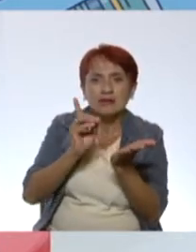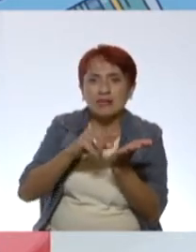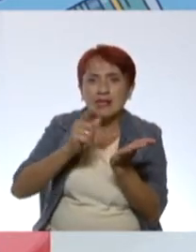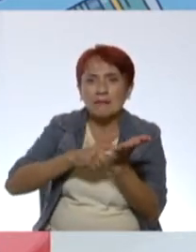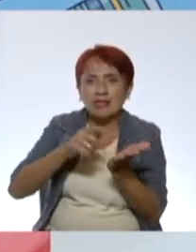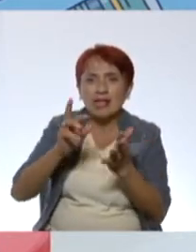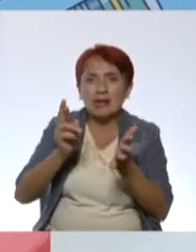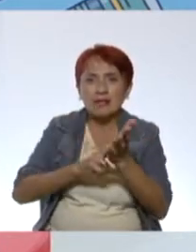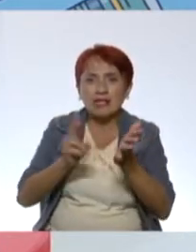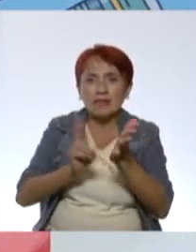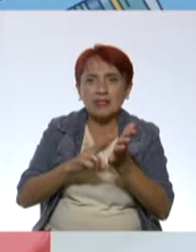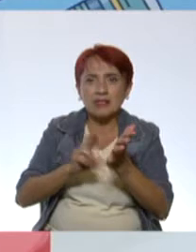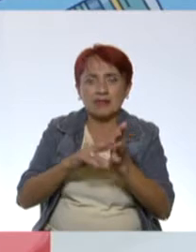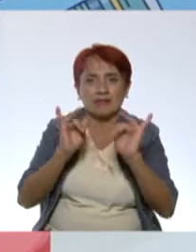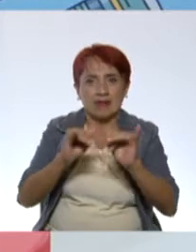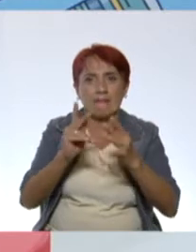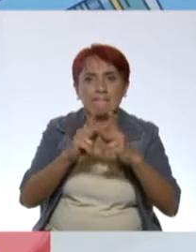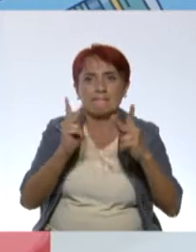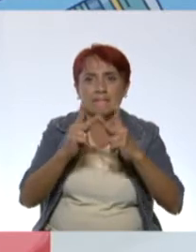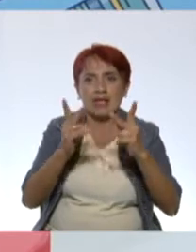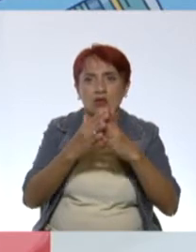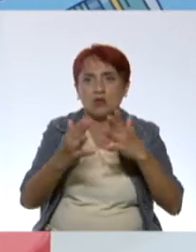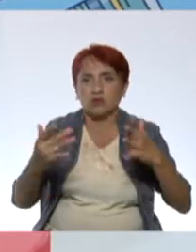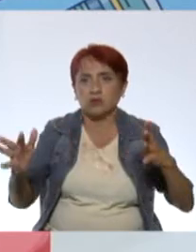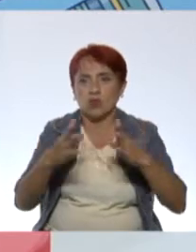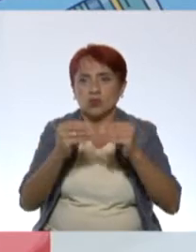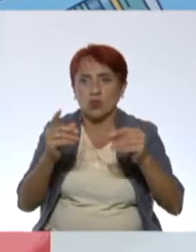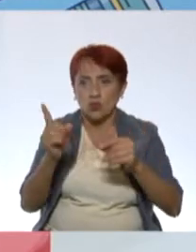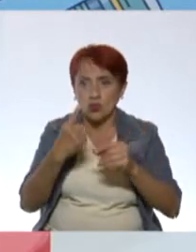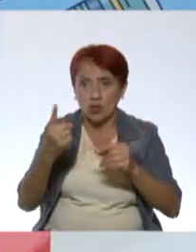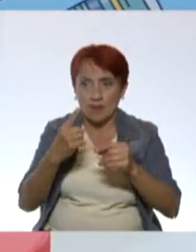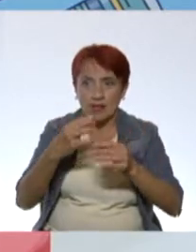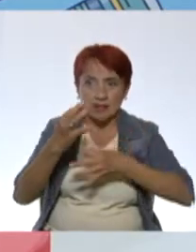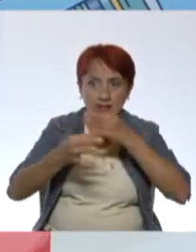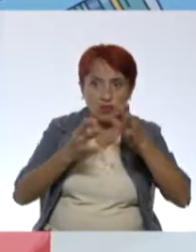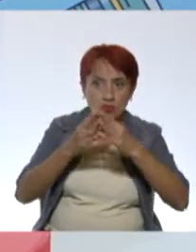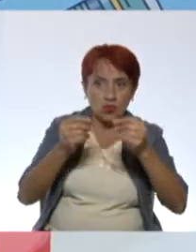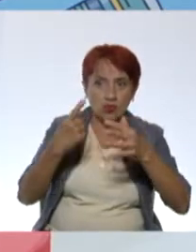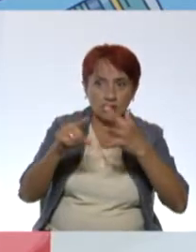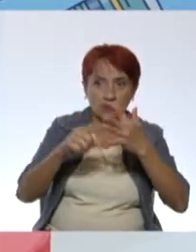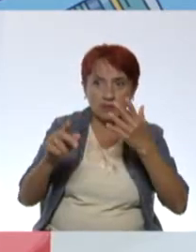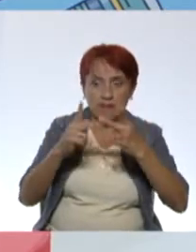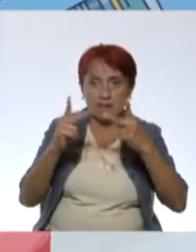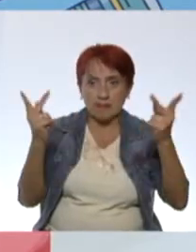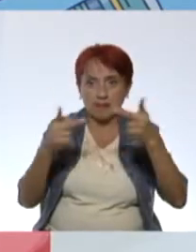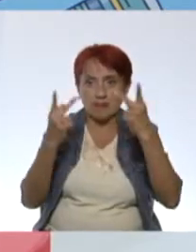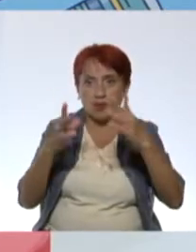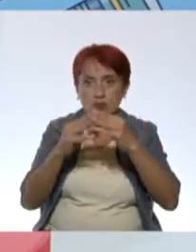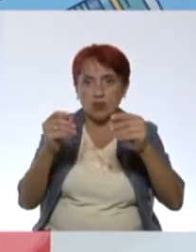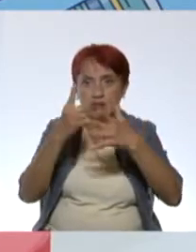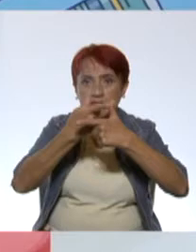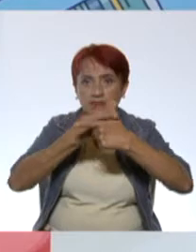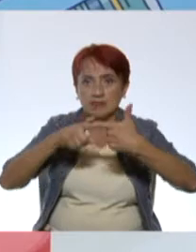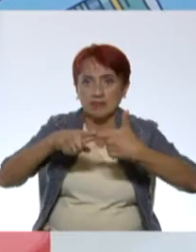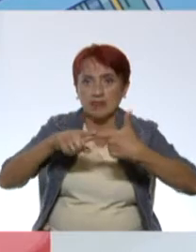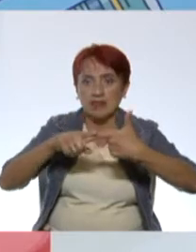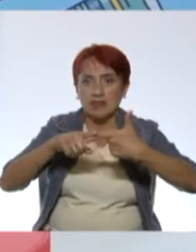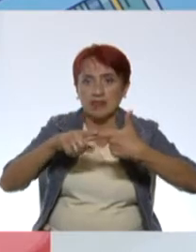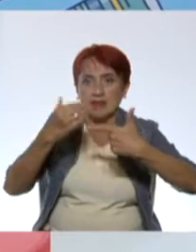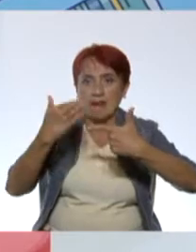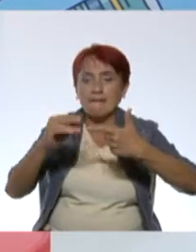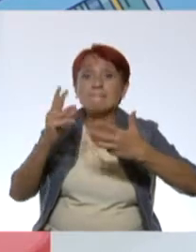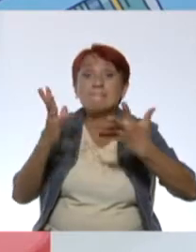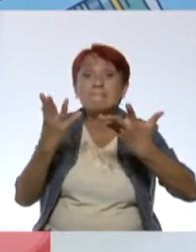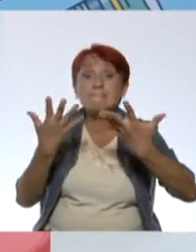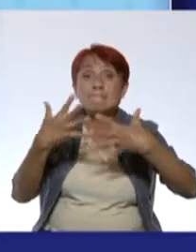es lo que se llaman expresiones periódicas. Pero solamente esas expresiones periódicas también se dividen en puras